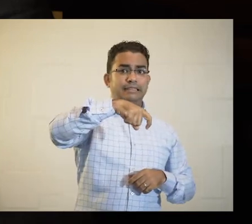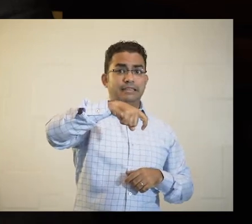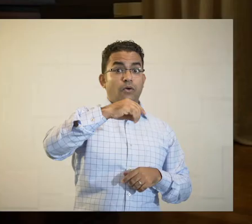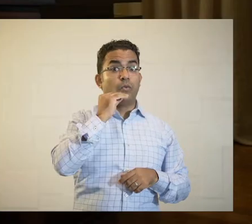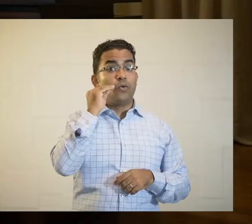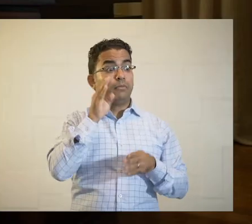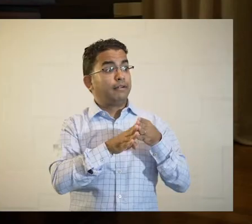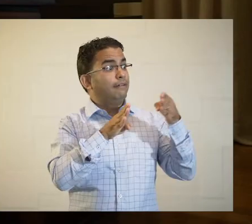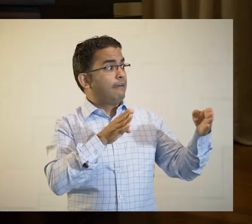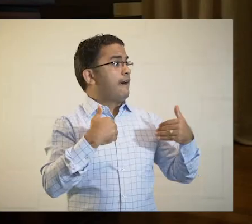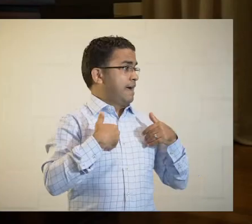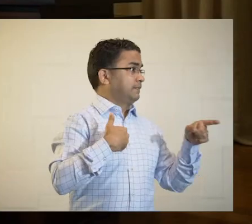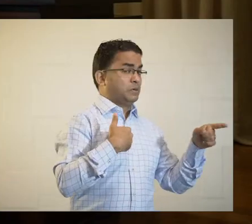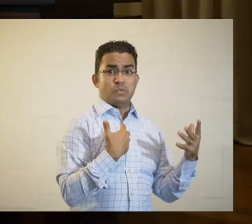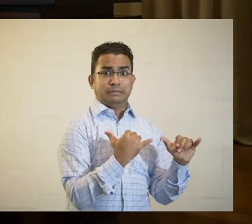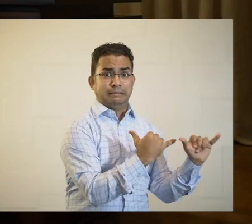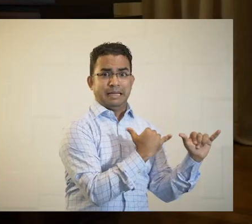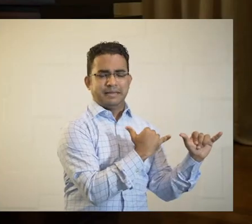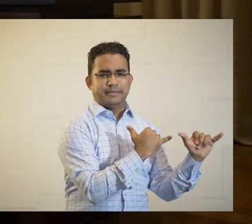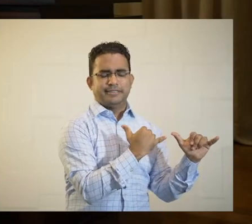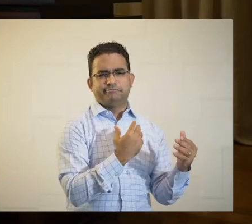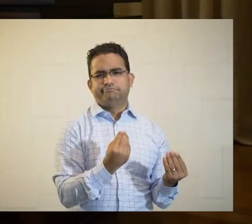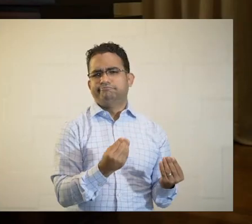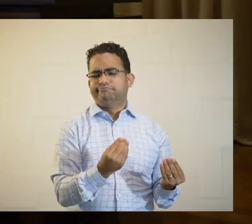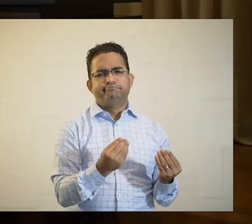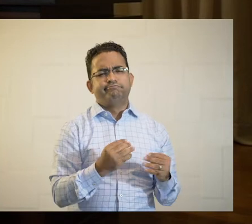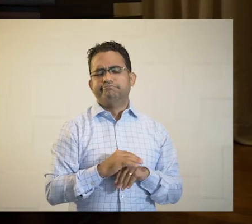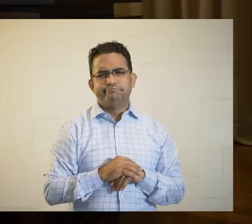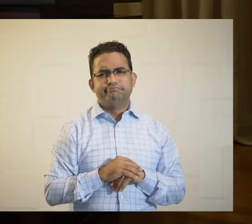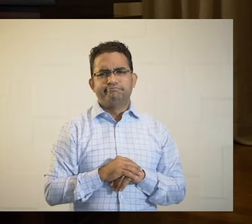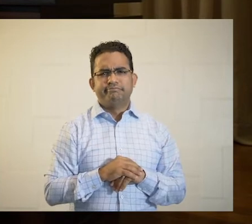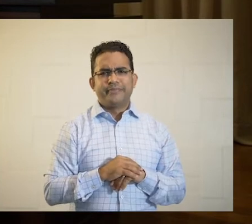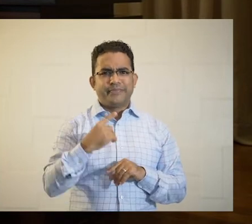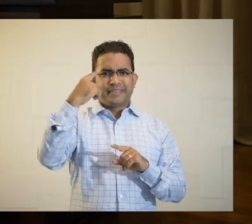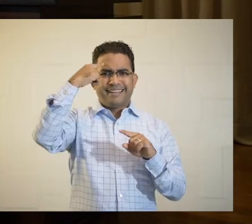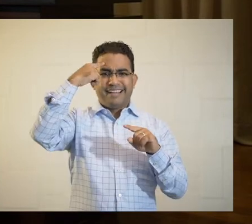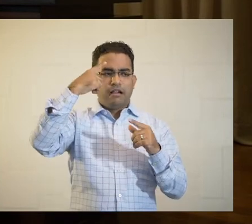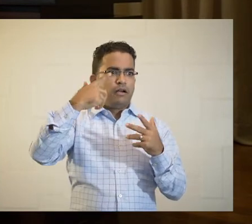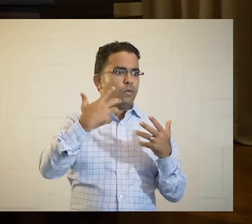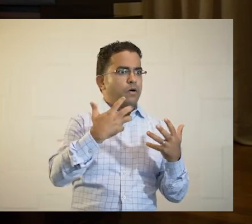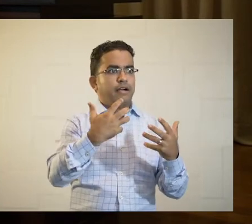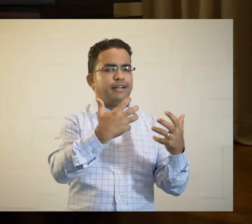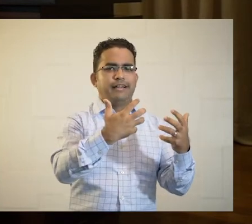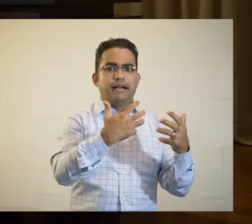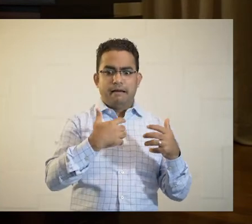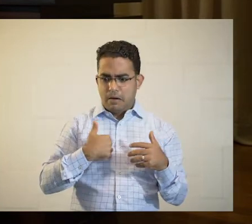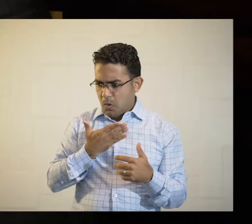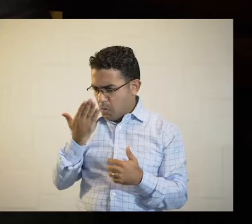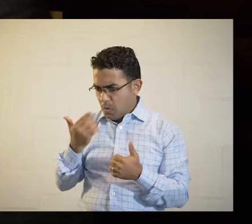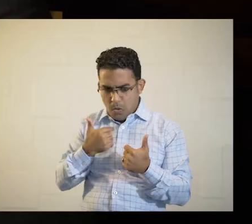tiene. Se fundamenta una vuelta de tuerca. La carencia de lo propio en la abundancia de lo ajeno.